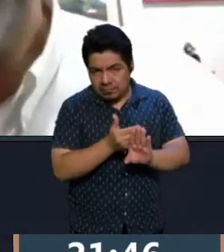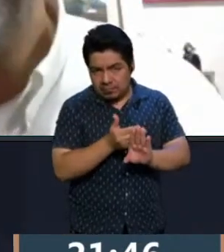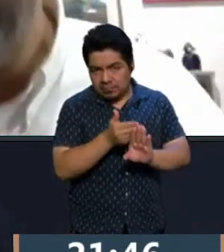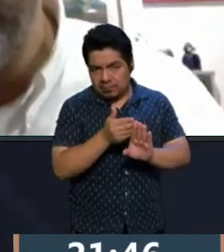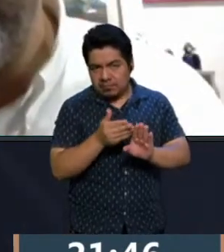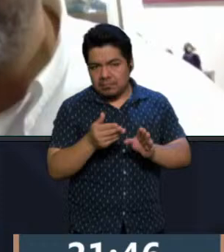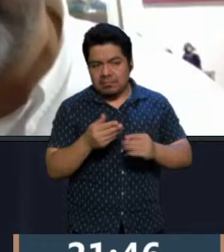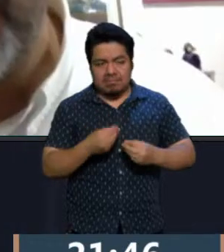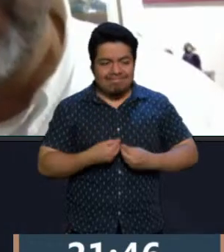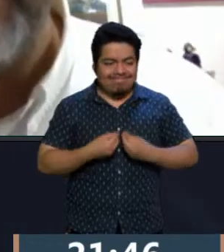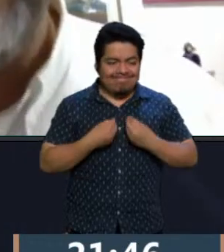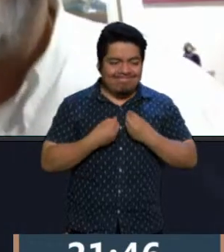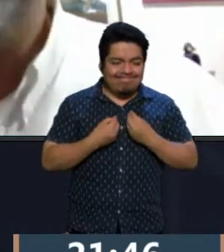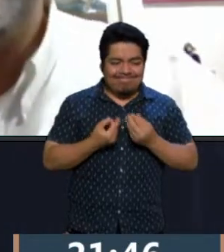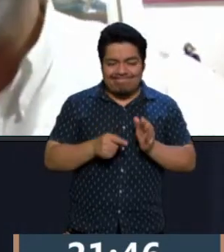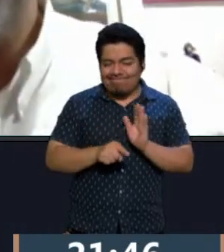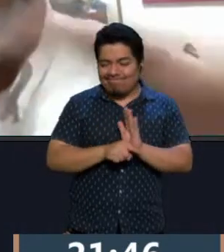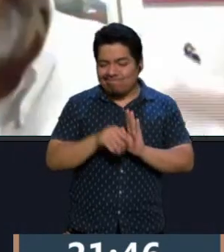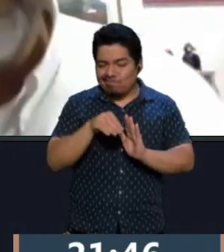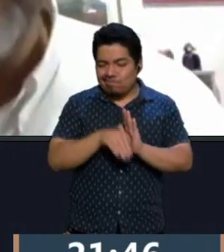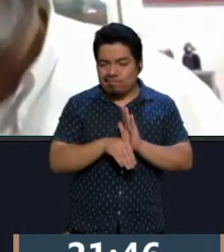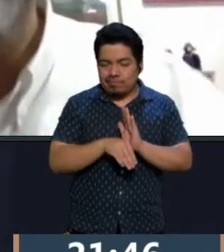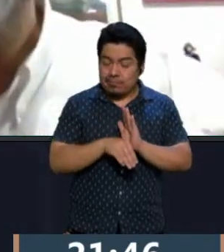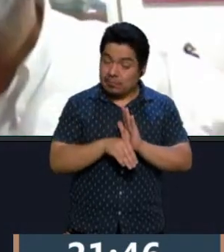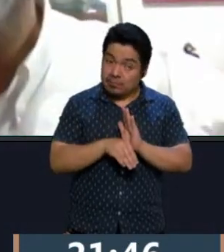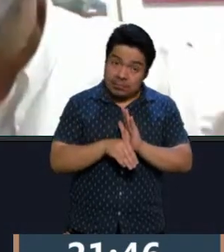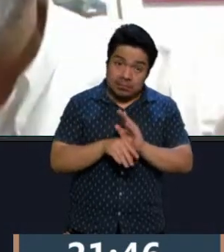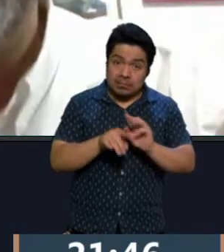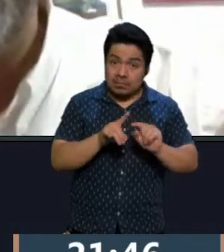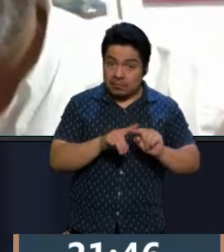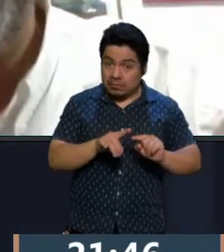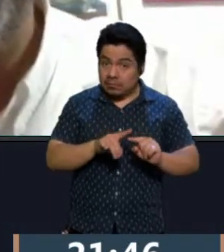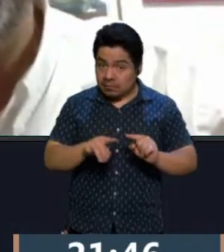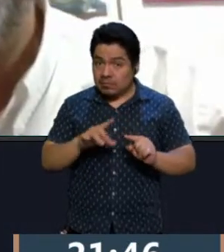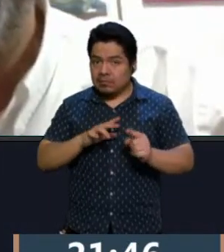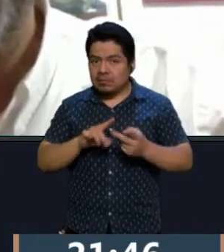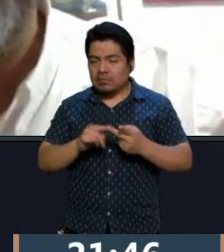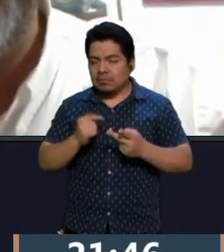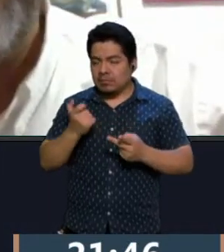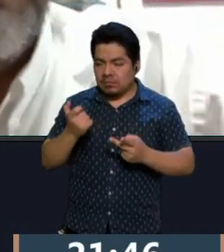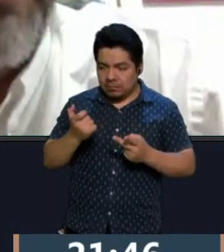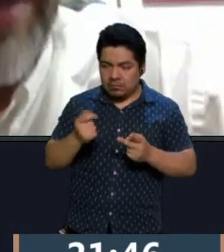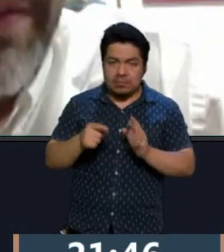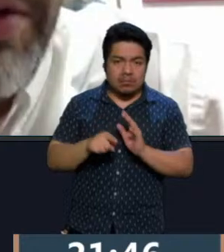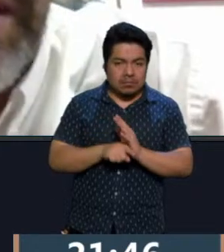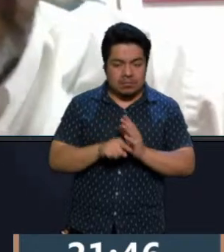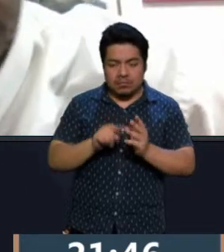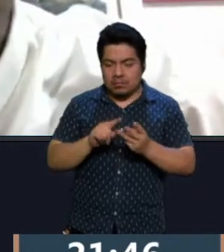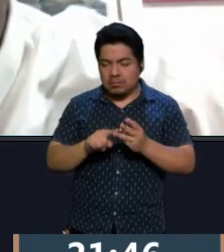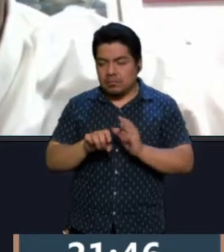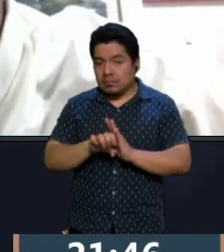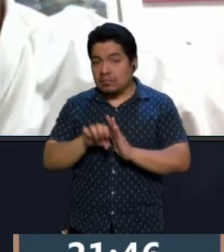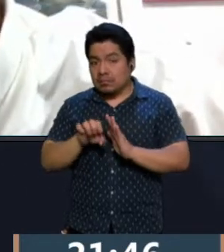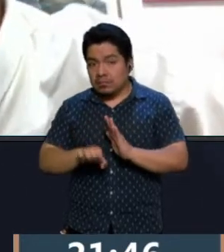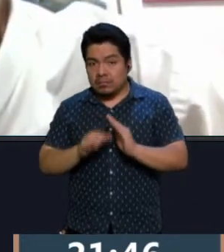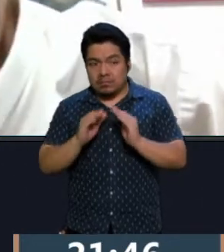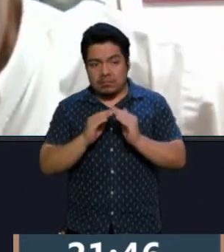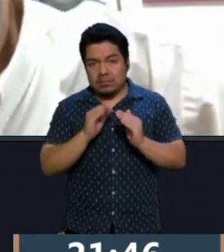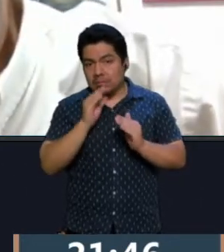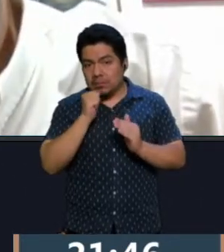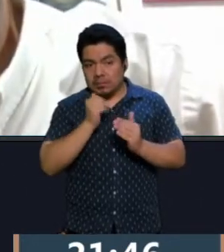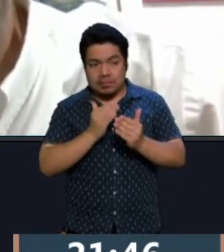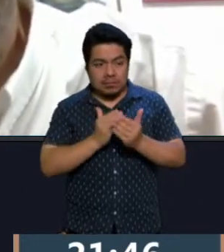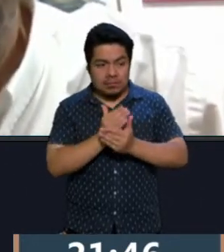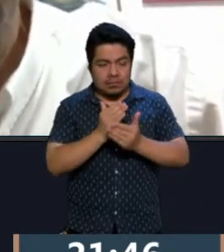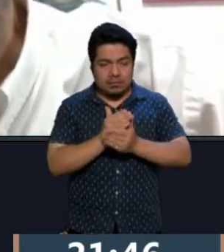la calidad de vida de las personas, tiene efectos diversos, efectos económicos, efectos que tienen que ver, por ejemplo, con el acceso a la vivienda